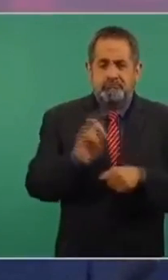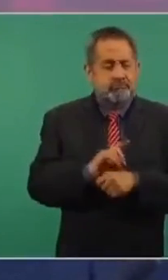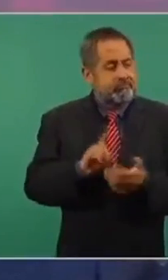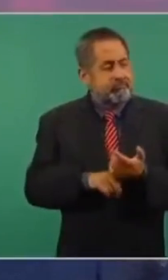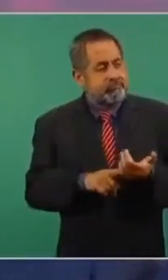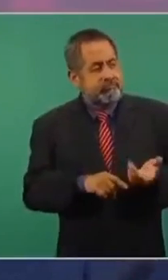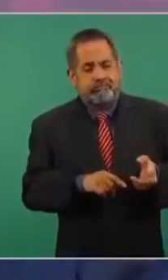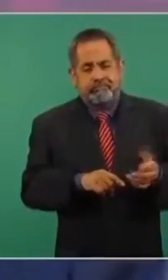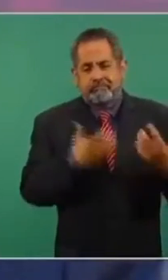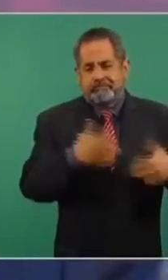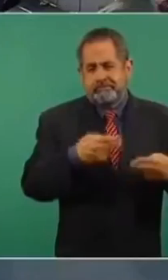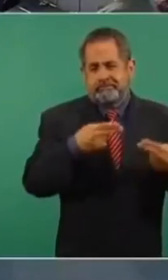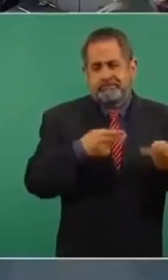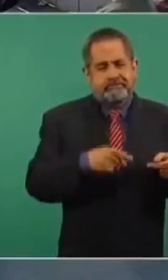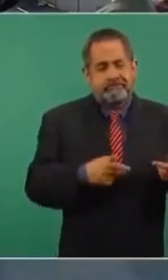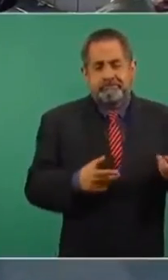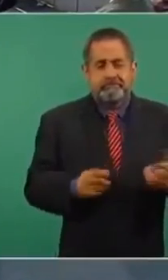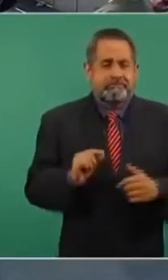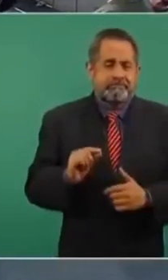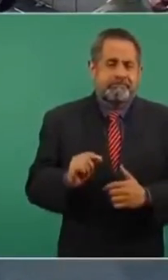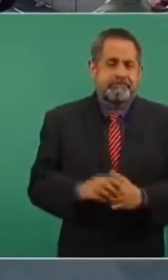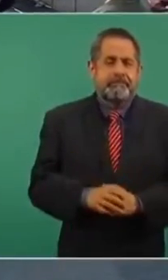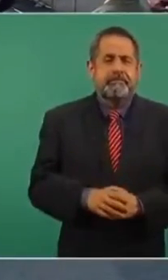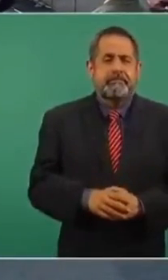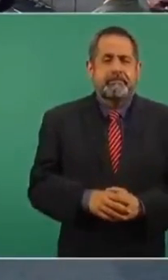empresas que tienen esas concesiones.